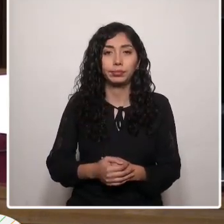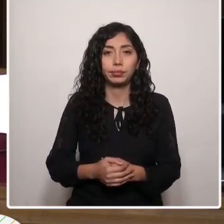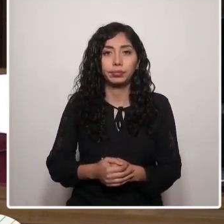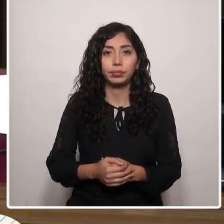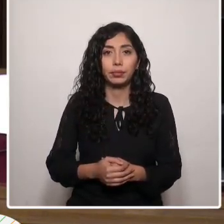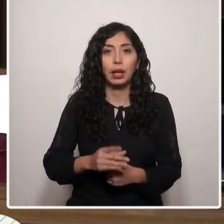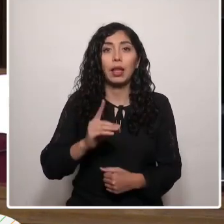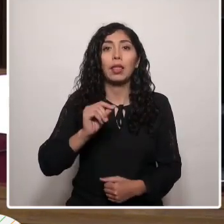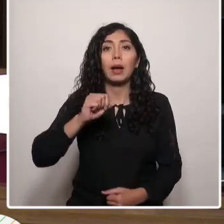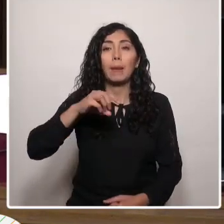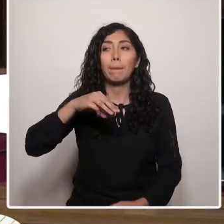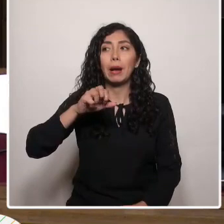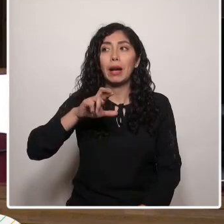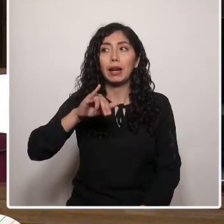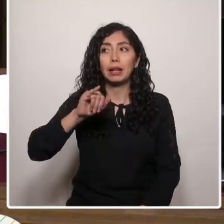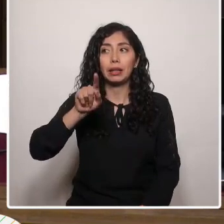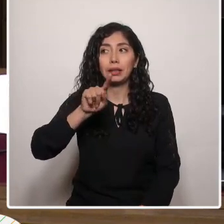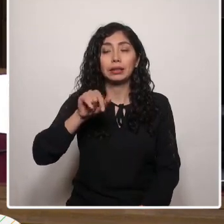Damaris Abarca,